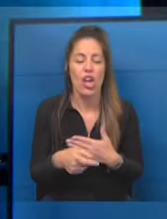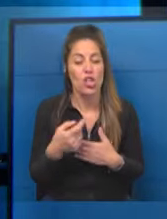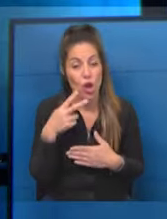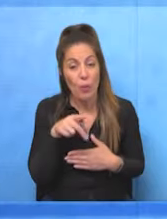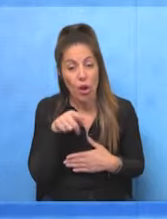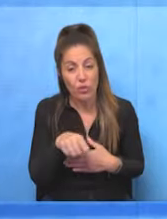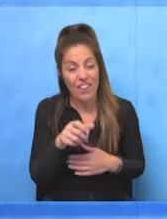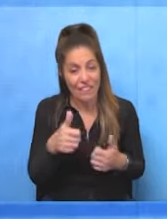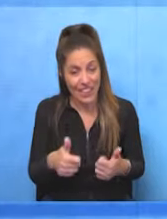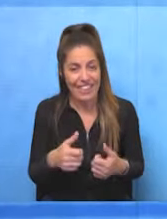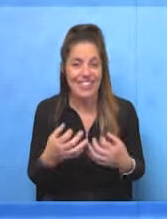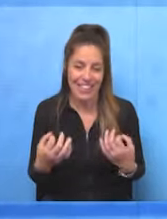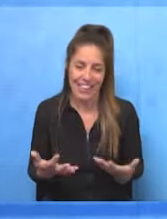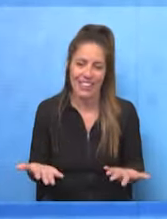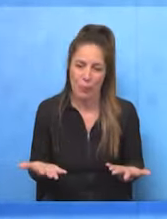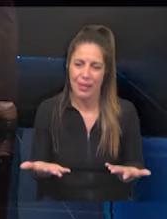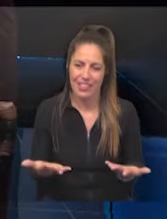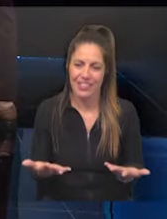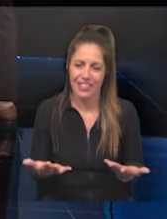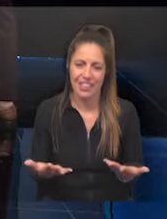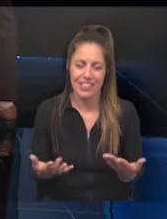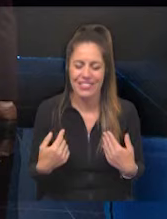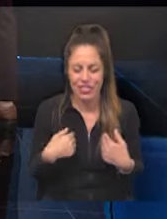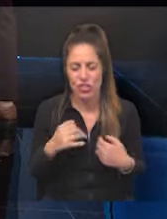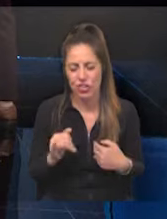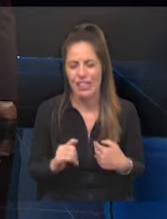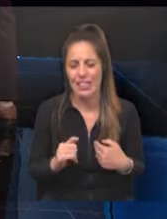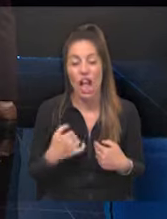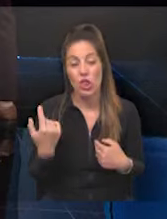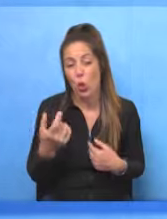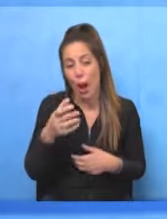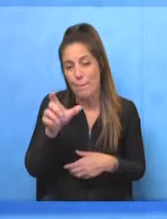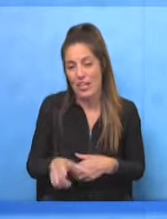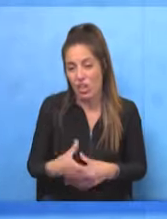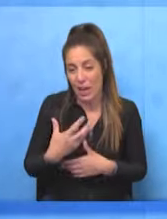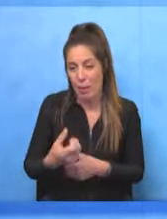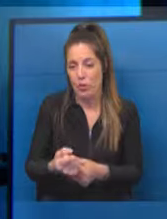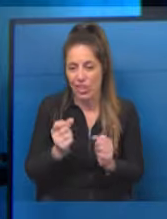para Exactamente no toda mi gente tamb to mi